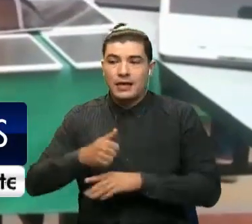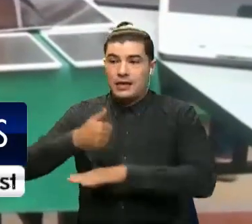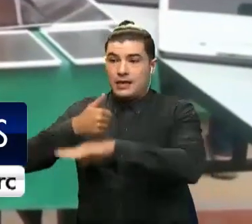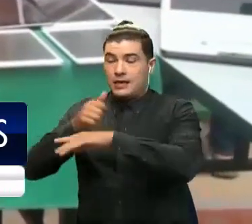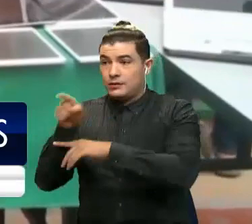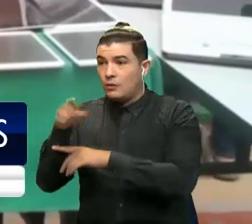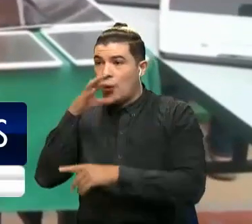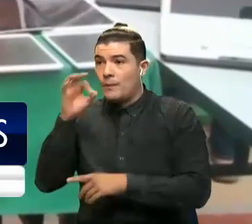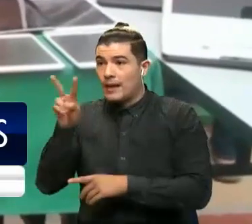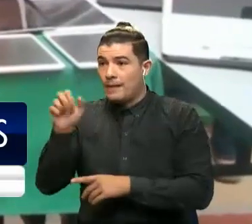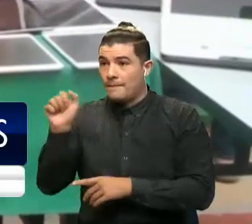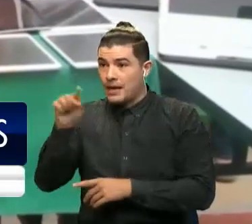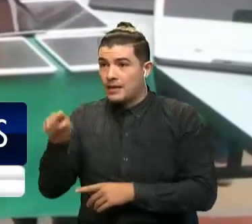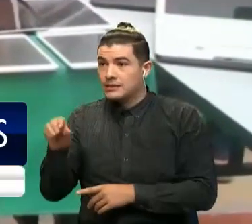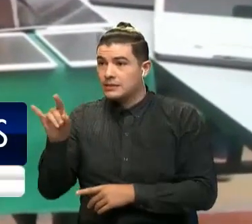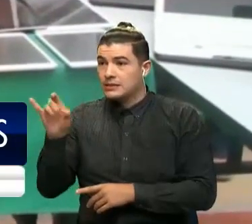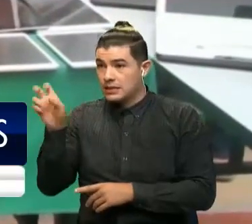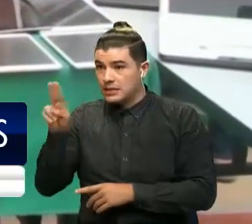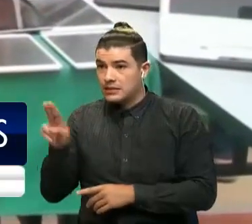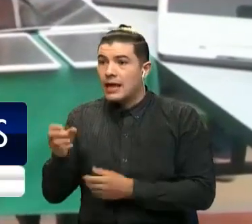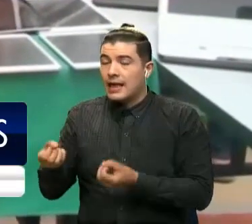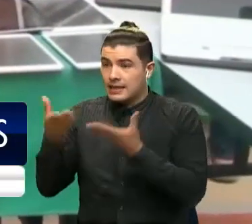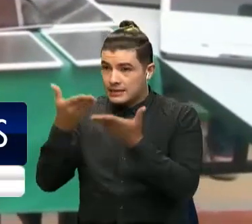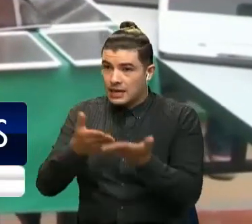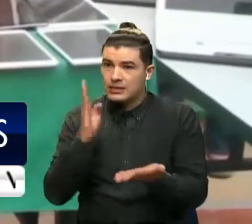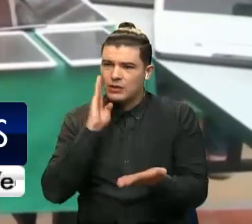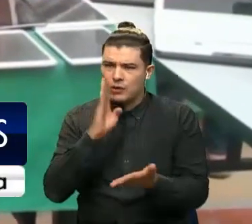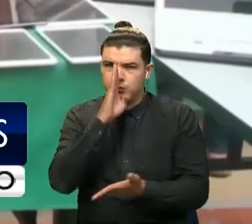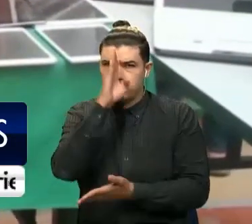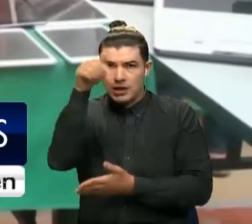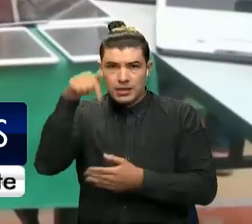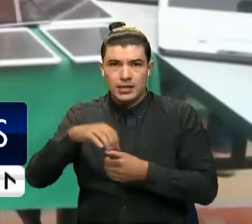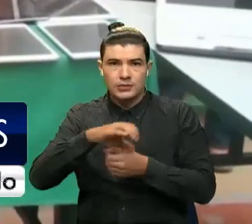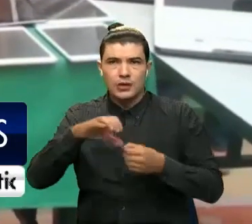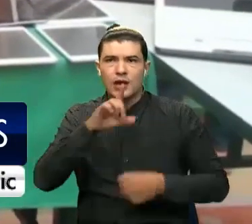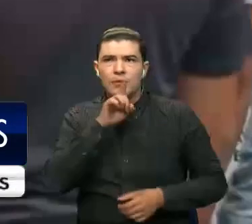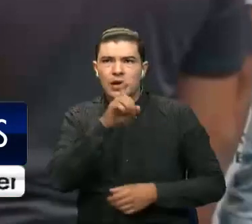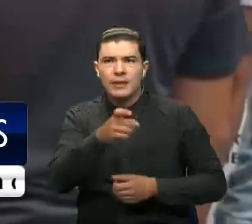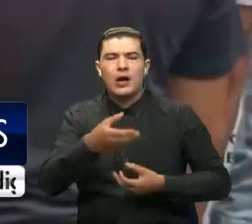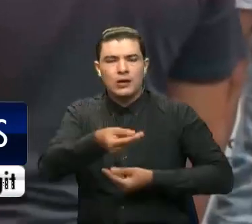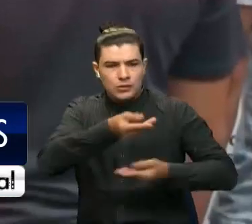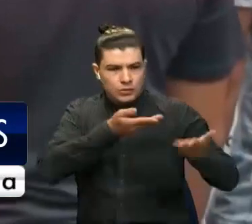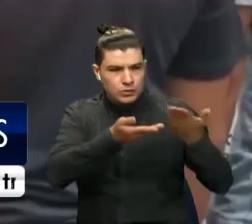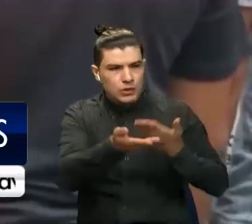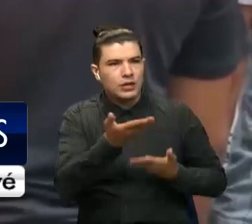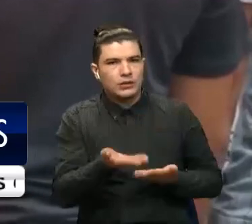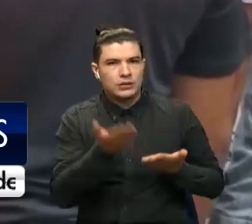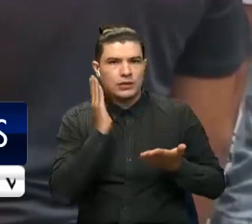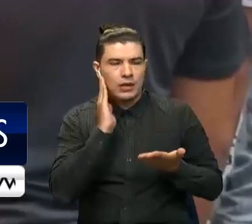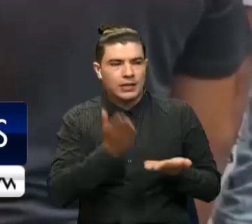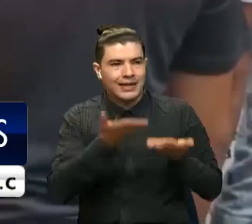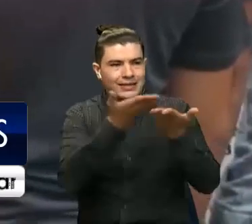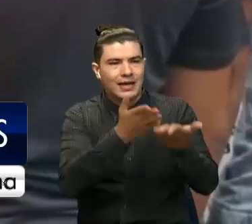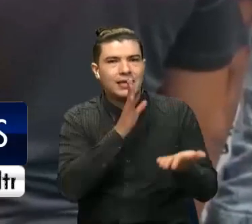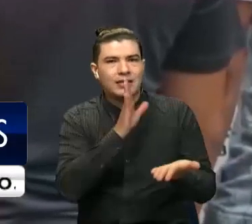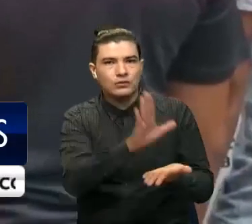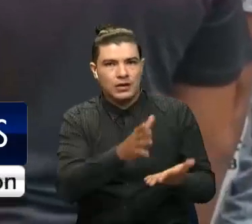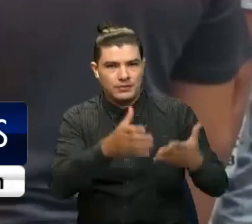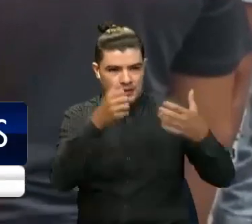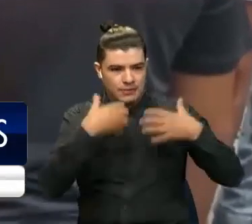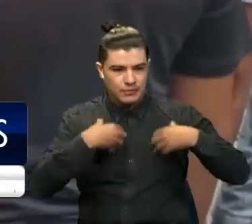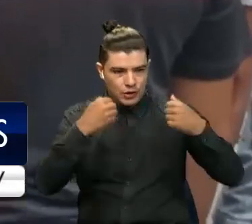general vázquez va a ser entrega de esos celulares como es costumbre aquí en en bucaramanga 38